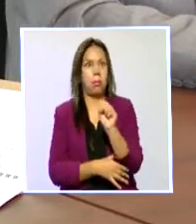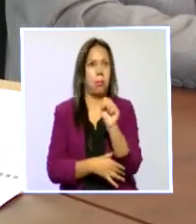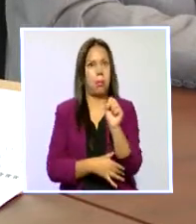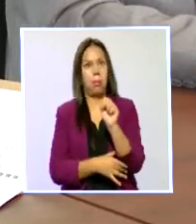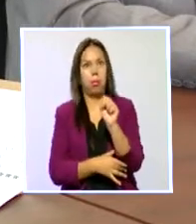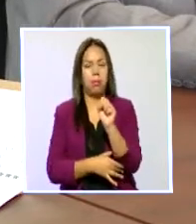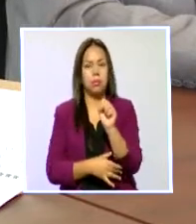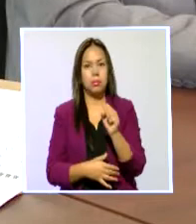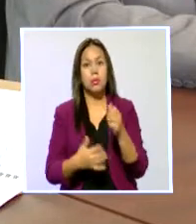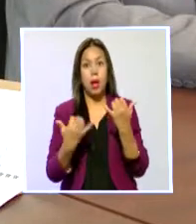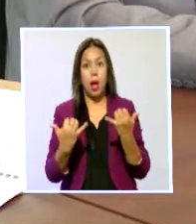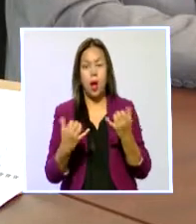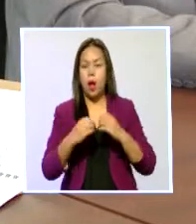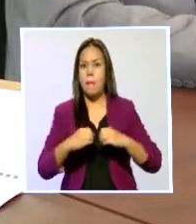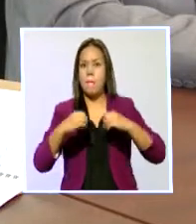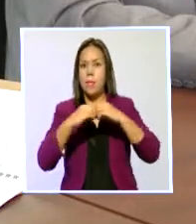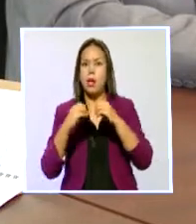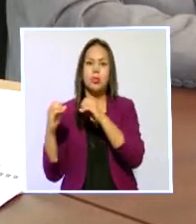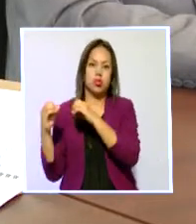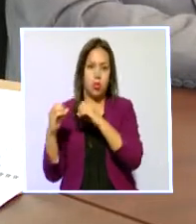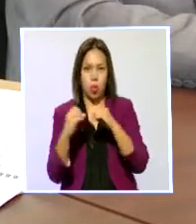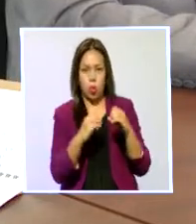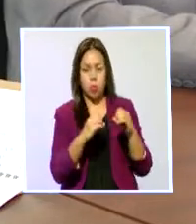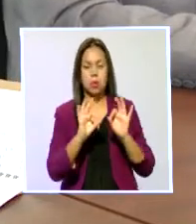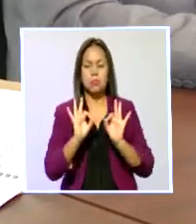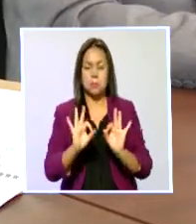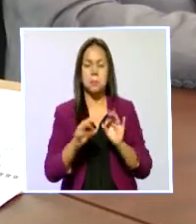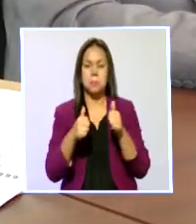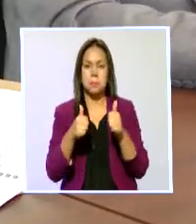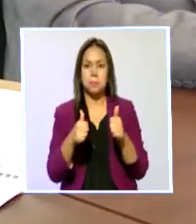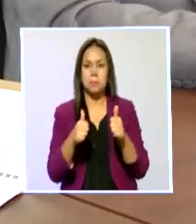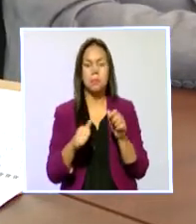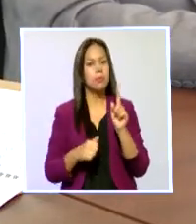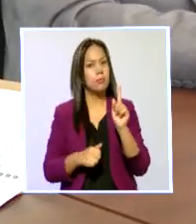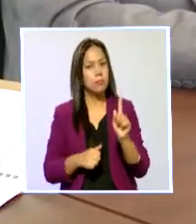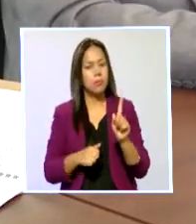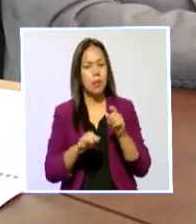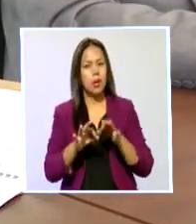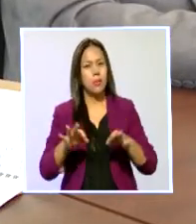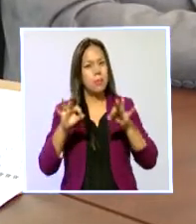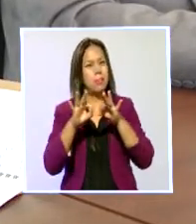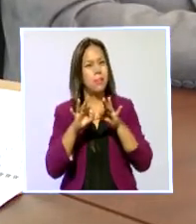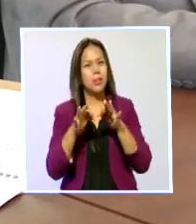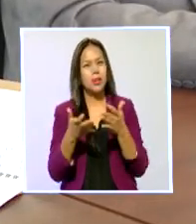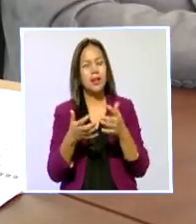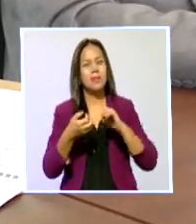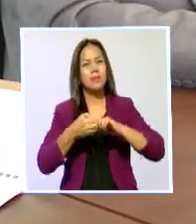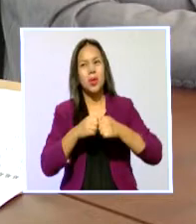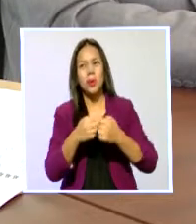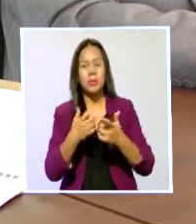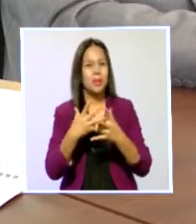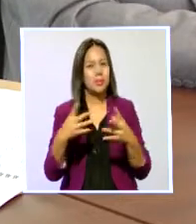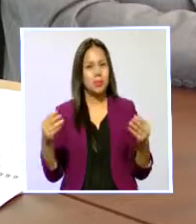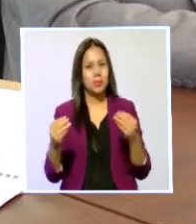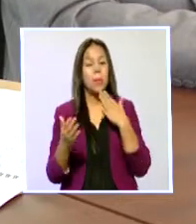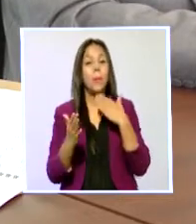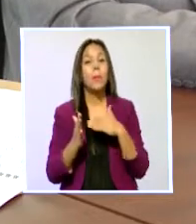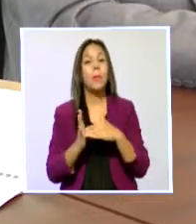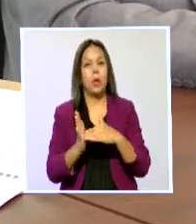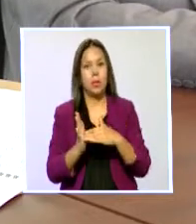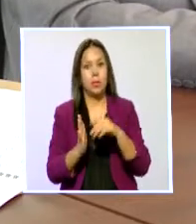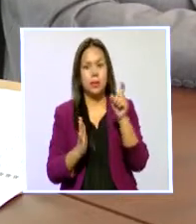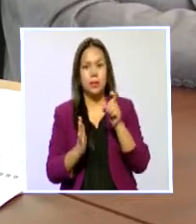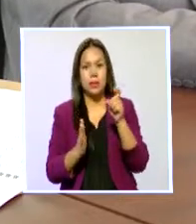Ahora hay mucho más ordenamiento en eso. Pero sin embargo el problema radica en que no se ha logrado consolidar